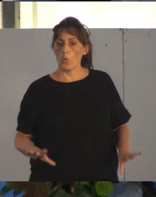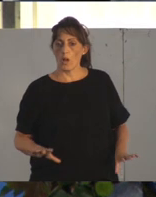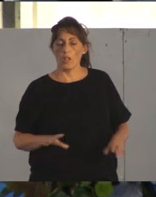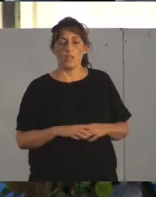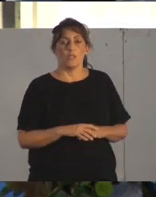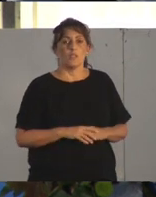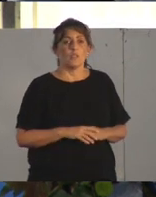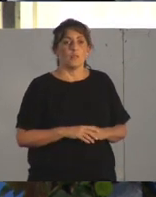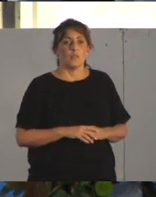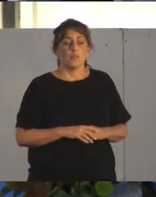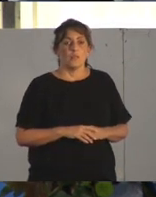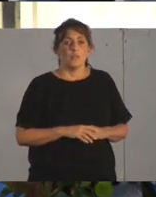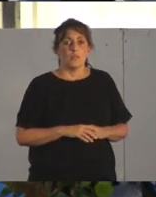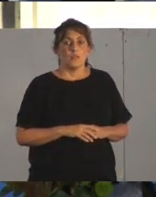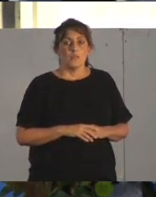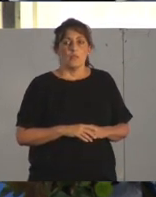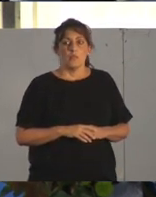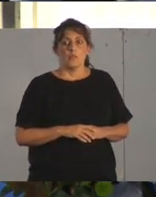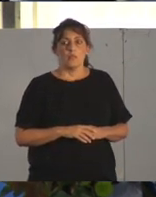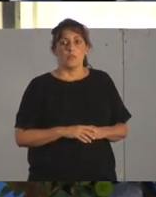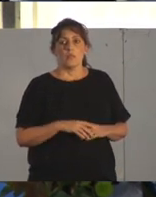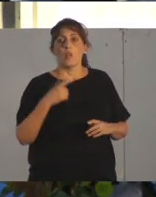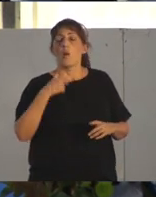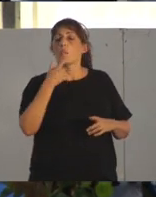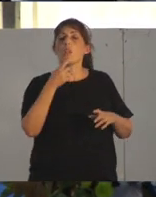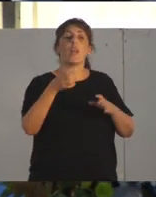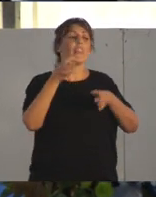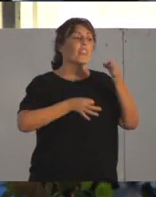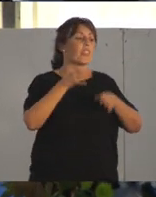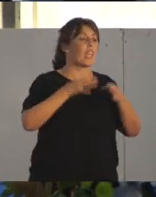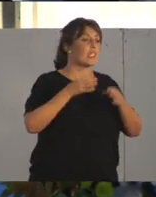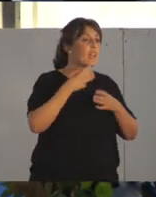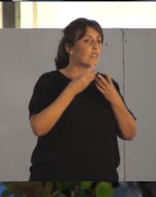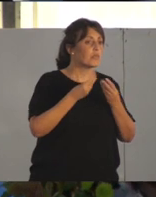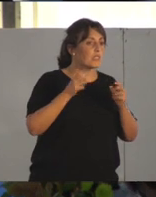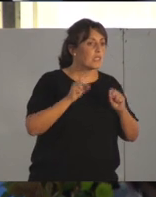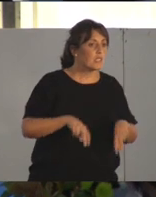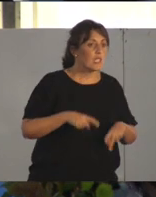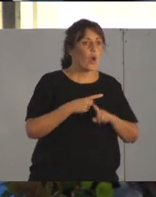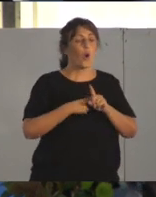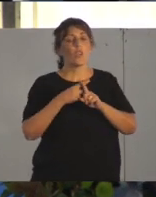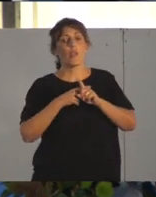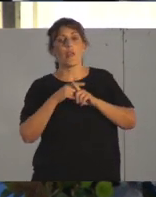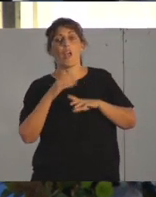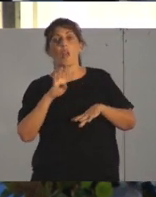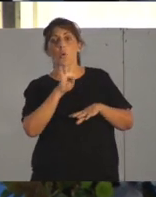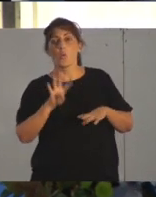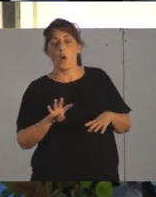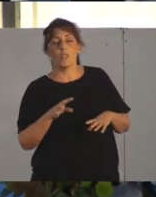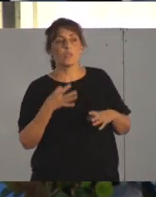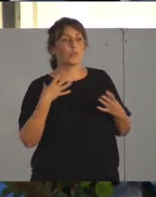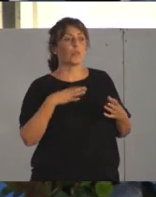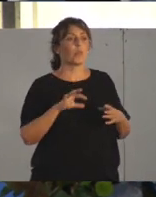ver que el primer ejemplo es una dieta hipocalórica con un nivel de texturizado nivel 4 y que,